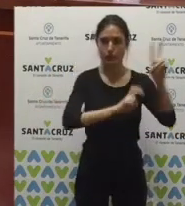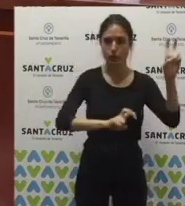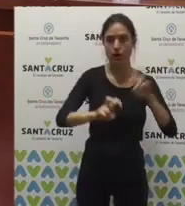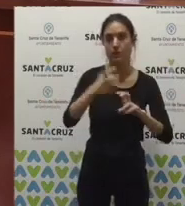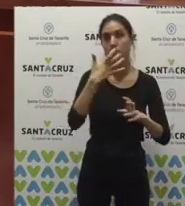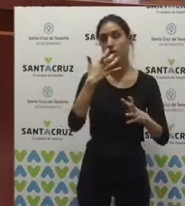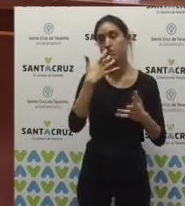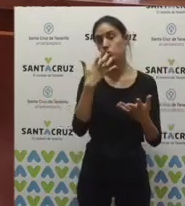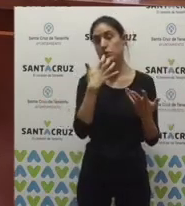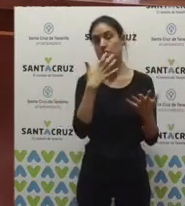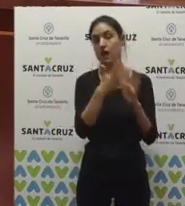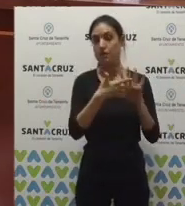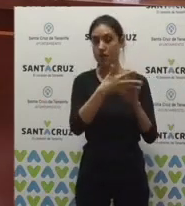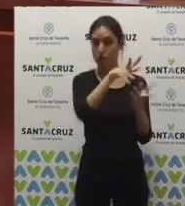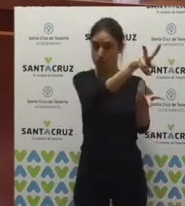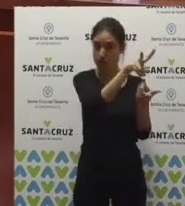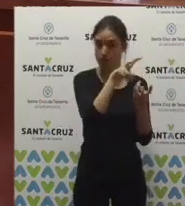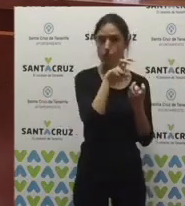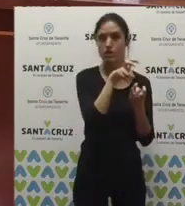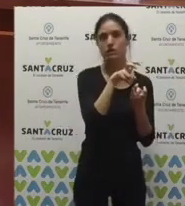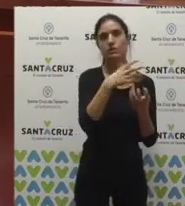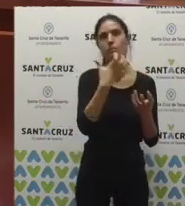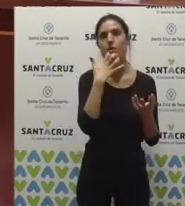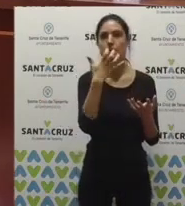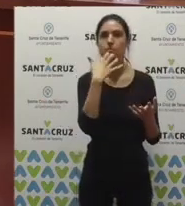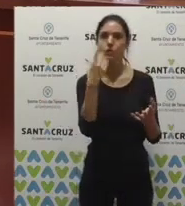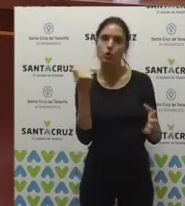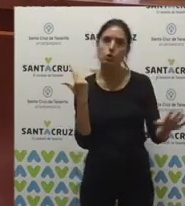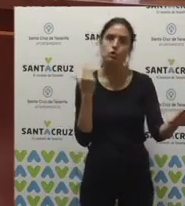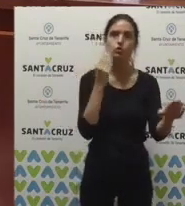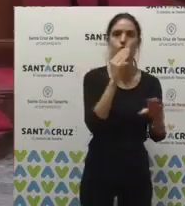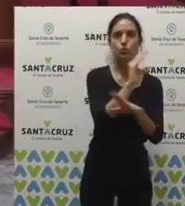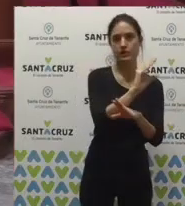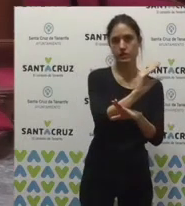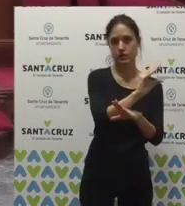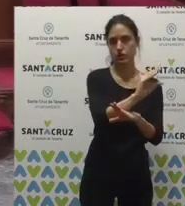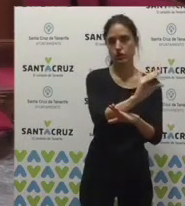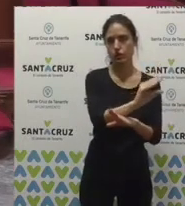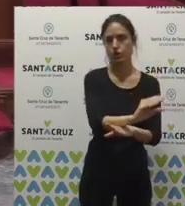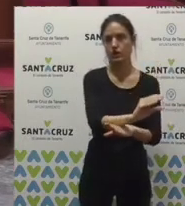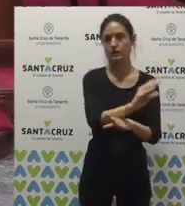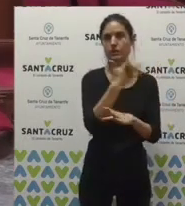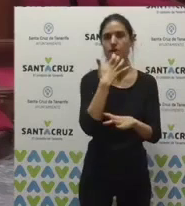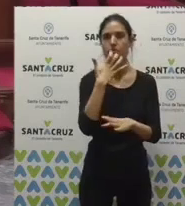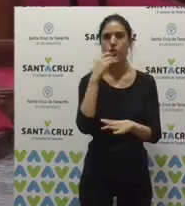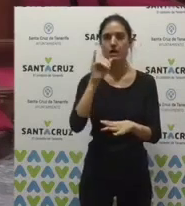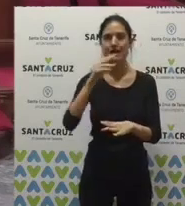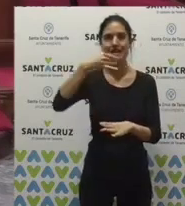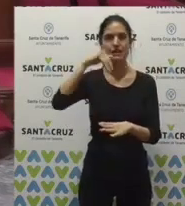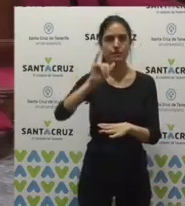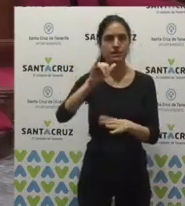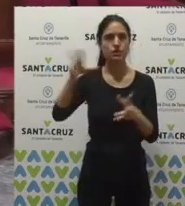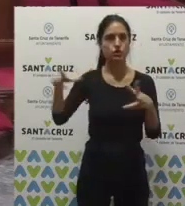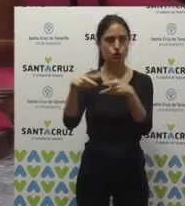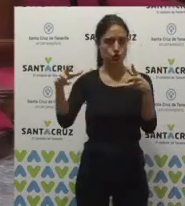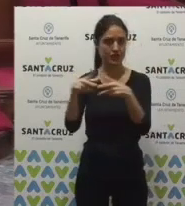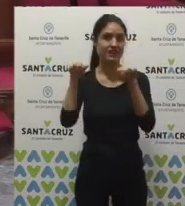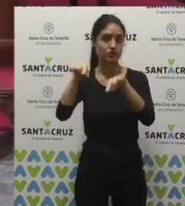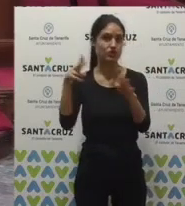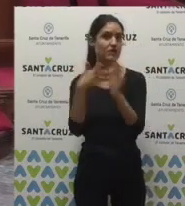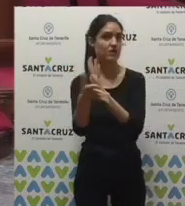impuestos las subvenciones como en el fondo es el caso del ibi social que en realidad es una subvención que viene a